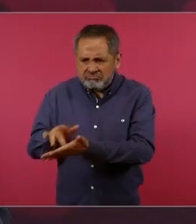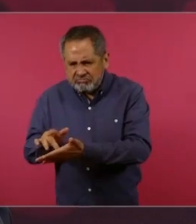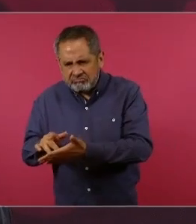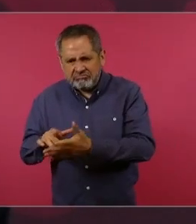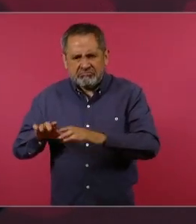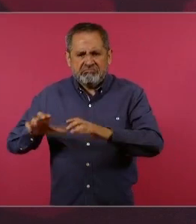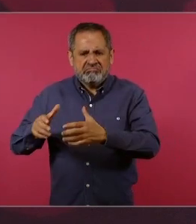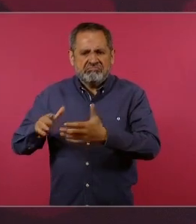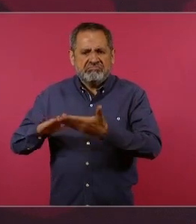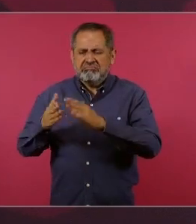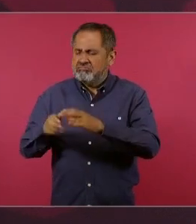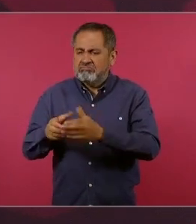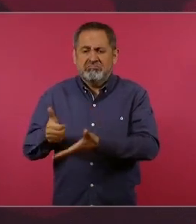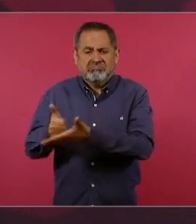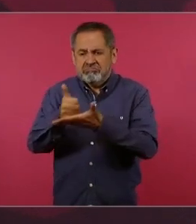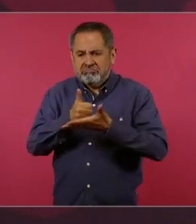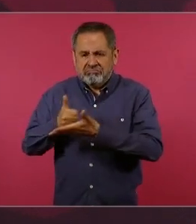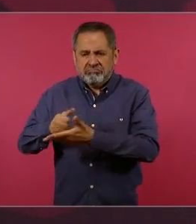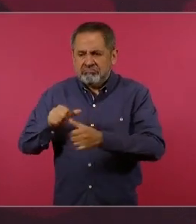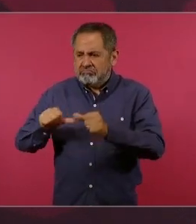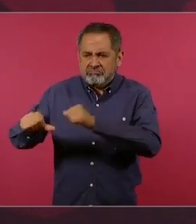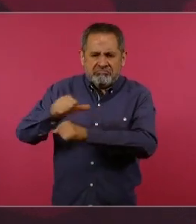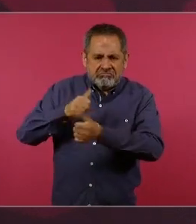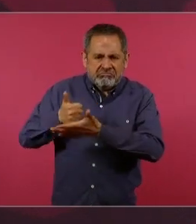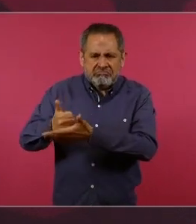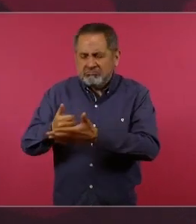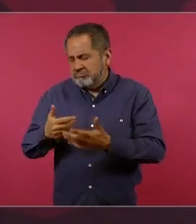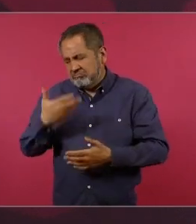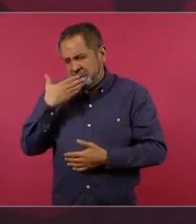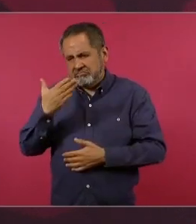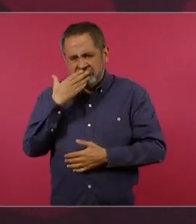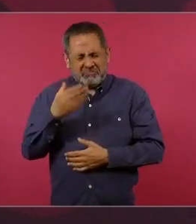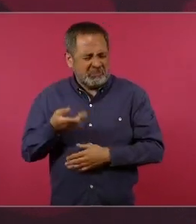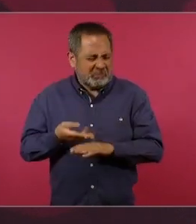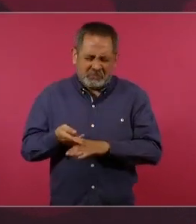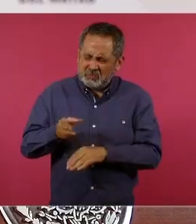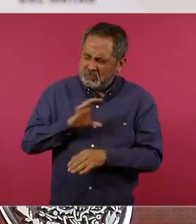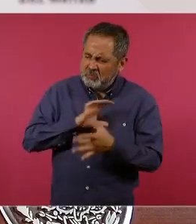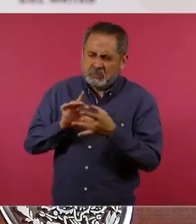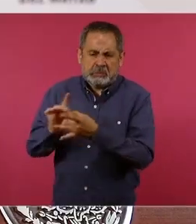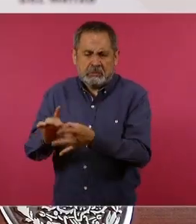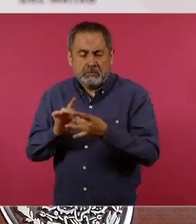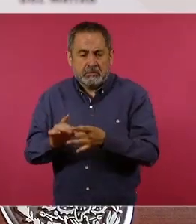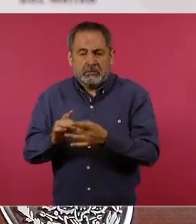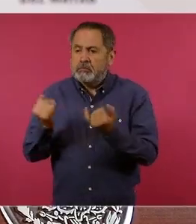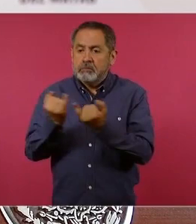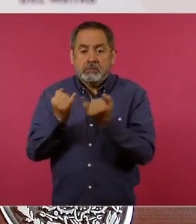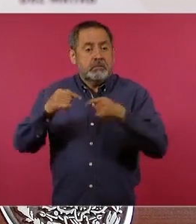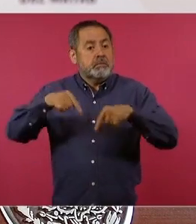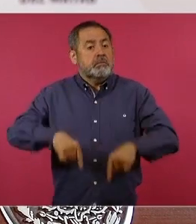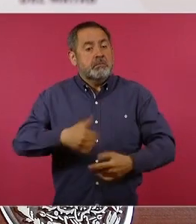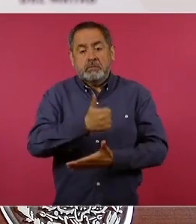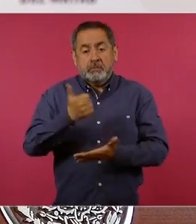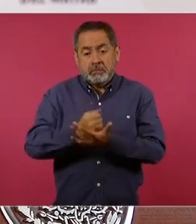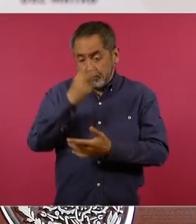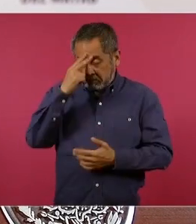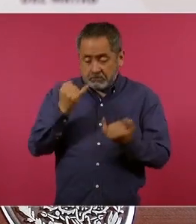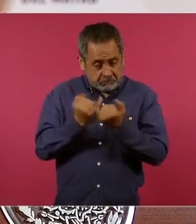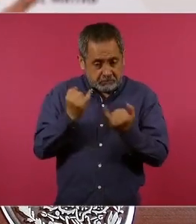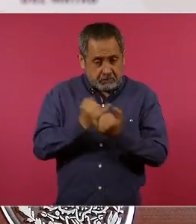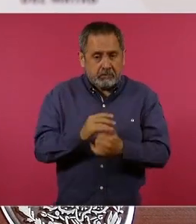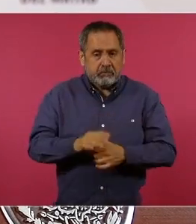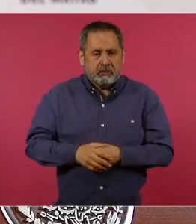vida comunitaria, ayuda mutua, mucha fraternidad. Pero igual en la Ciudad de México,